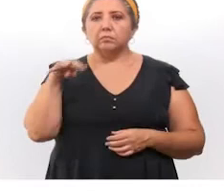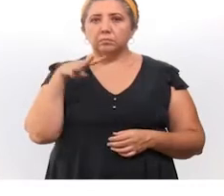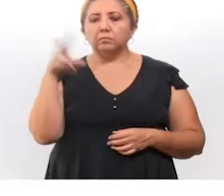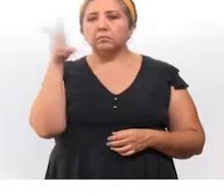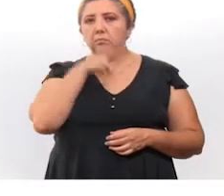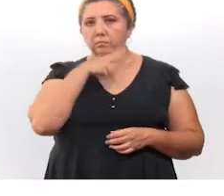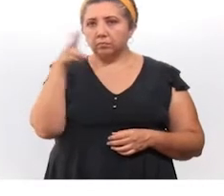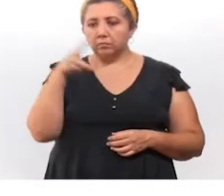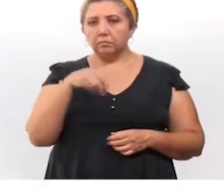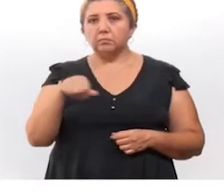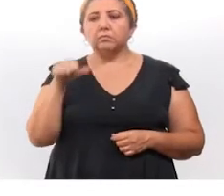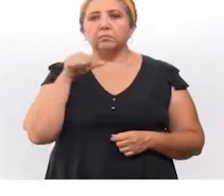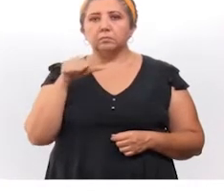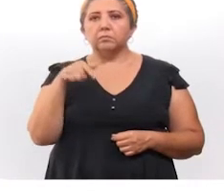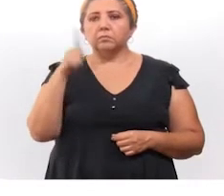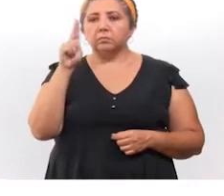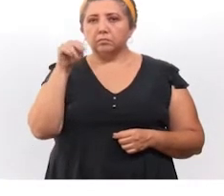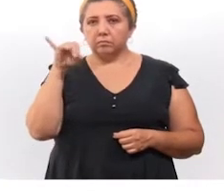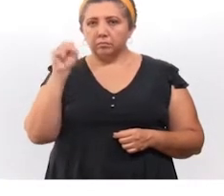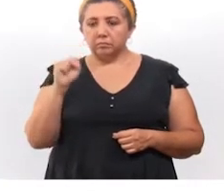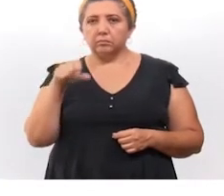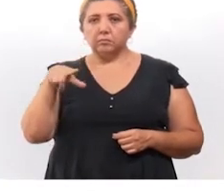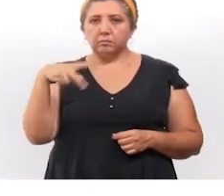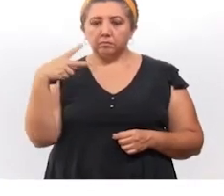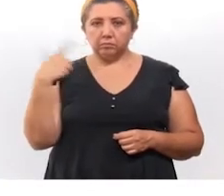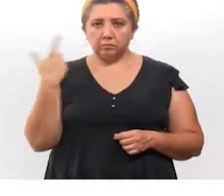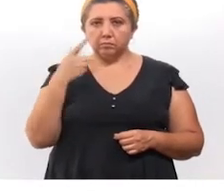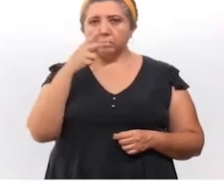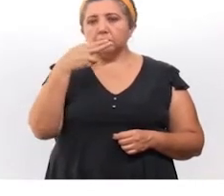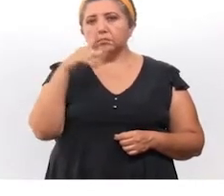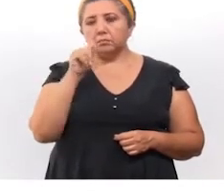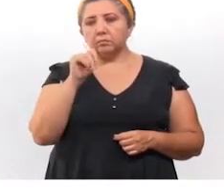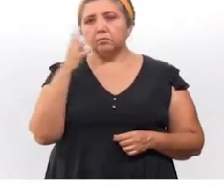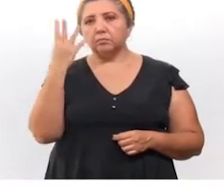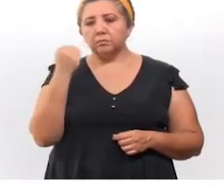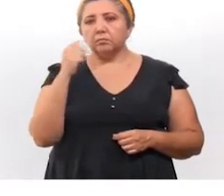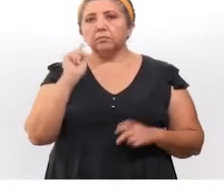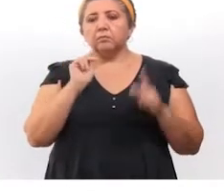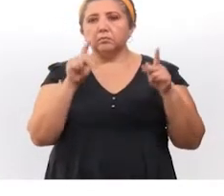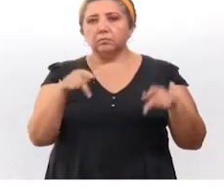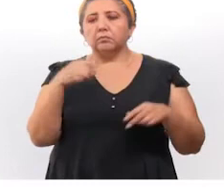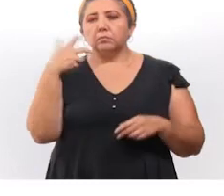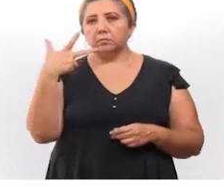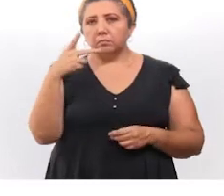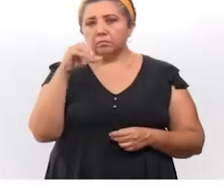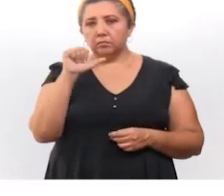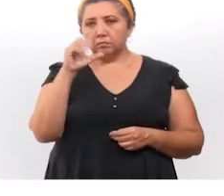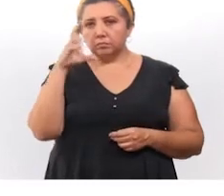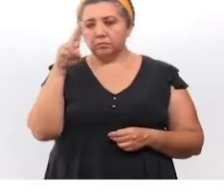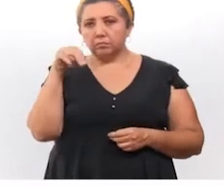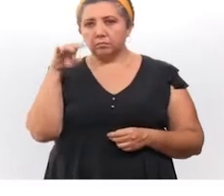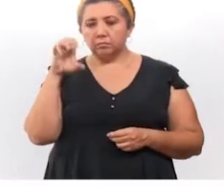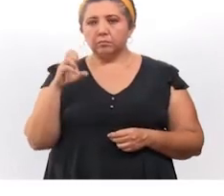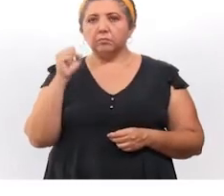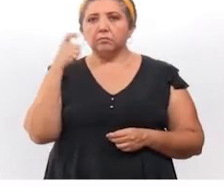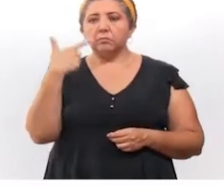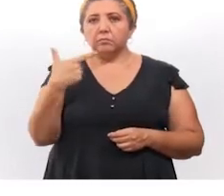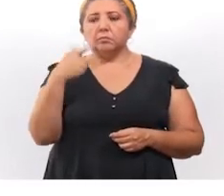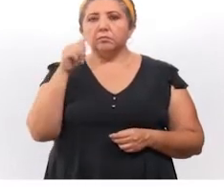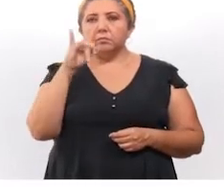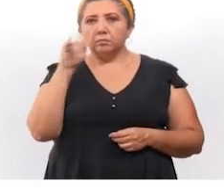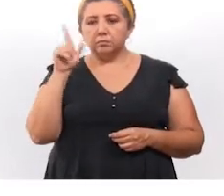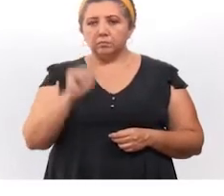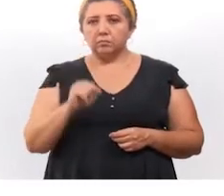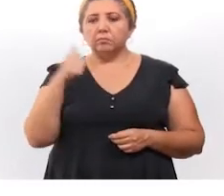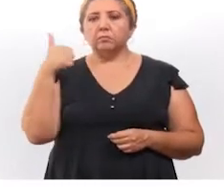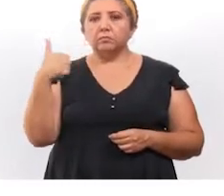en Valladolid, 16 en Canacín, 2 en Junucma, 9 en Progreso, 8 en Acanqué e Izamal, 7 en Tizimín,